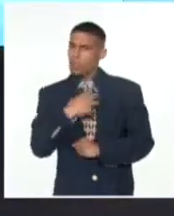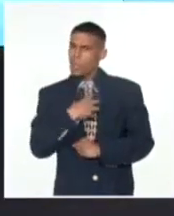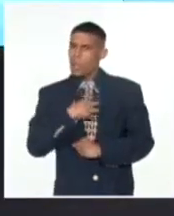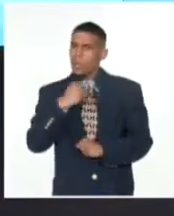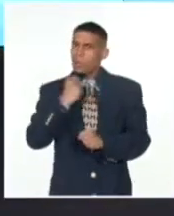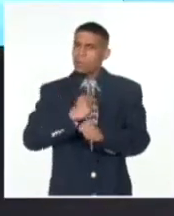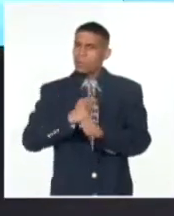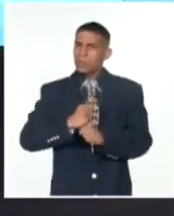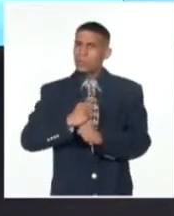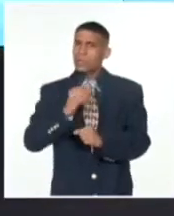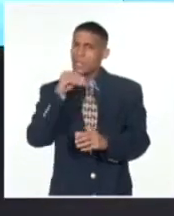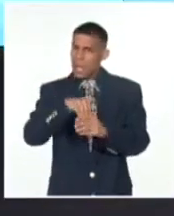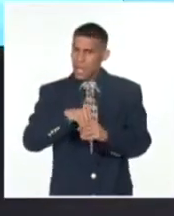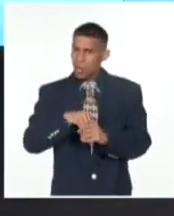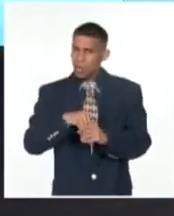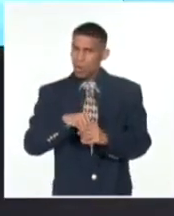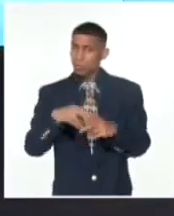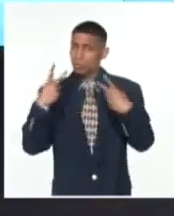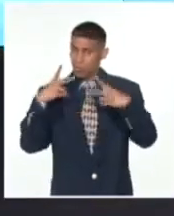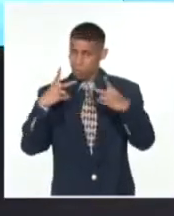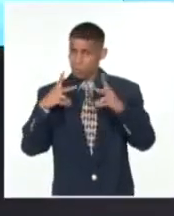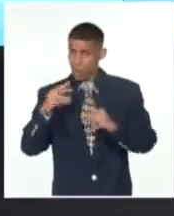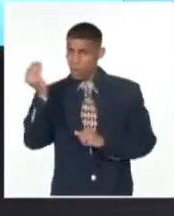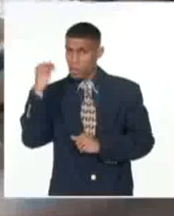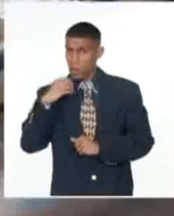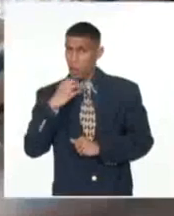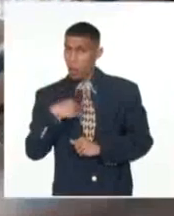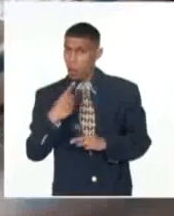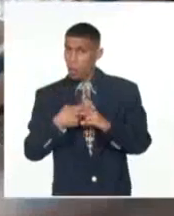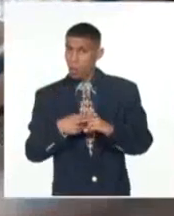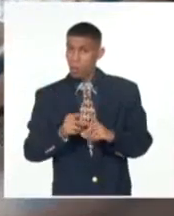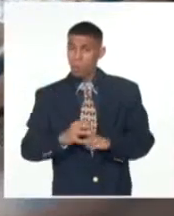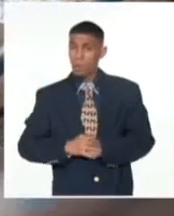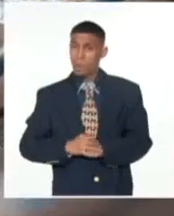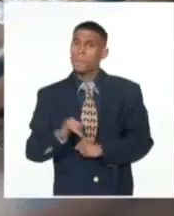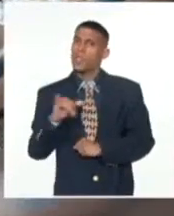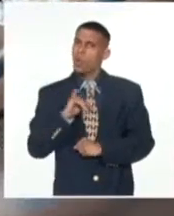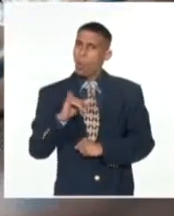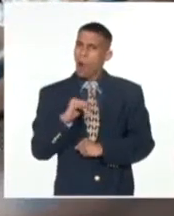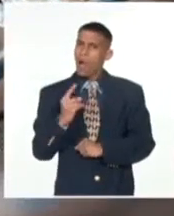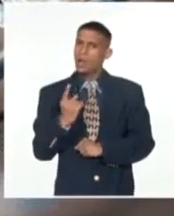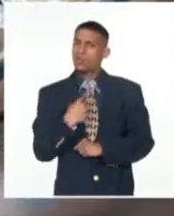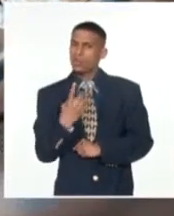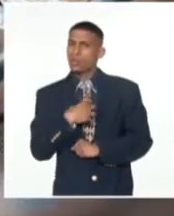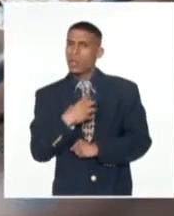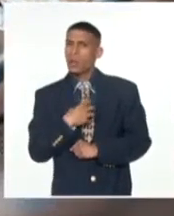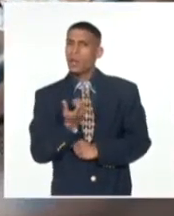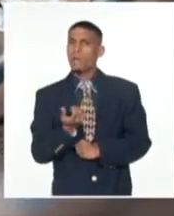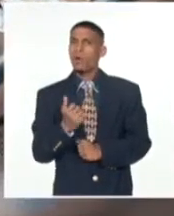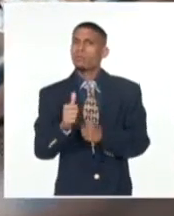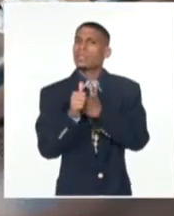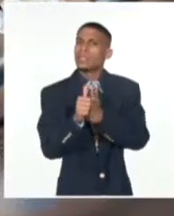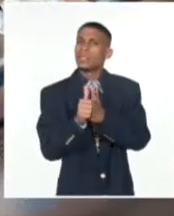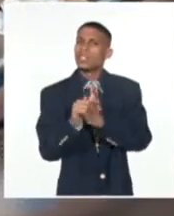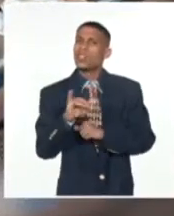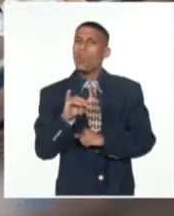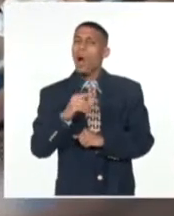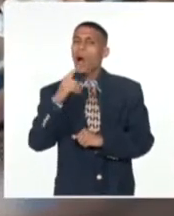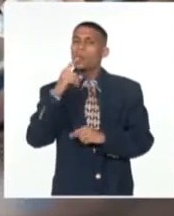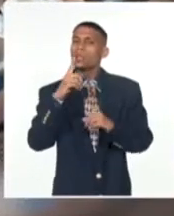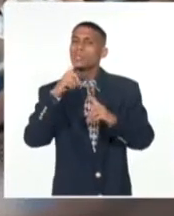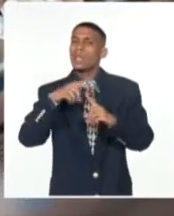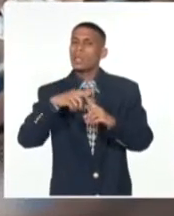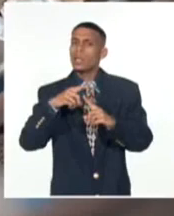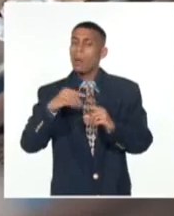tenemos especialistas muy preparados para hacer ese trabajo, pero también vamos a contar con un nivel de asistencia técnica que pudiera